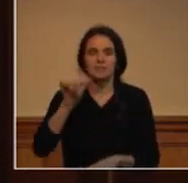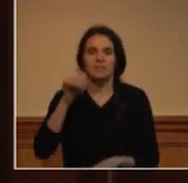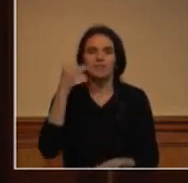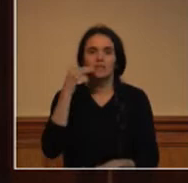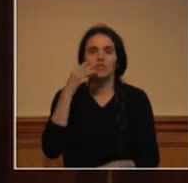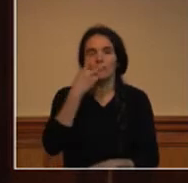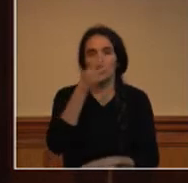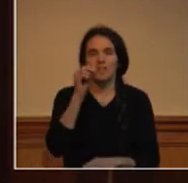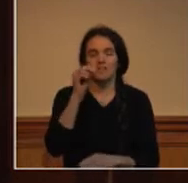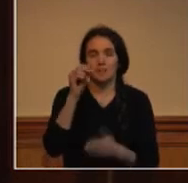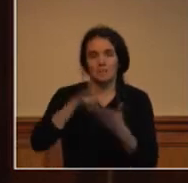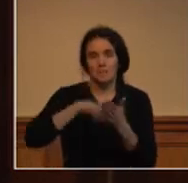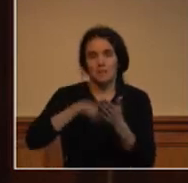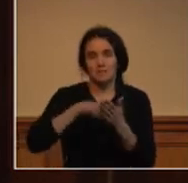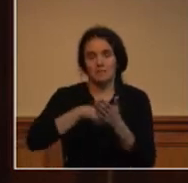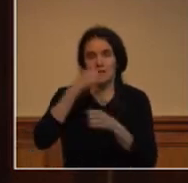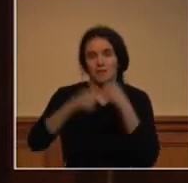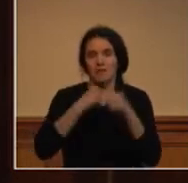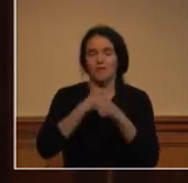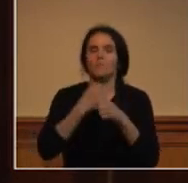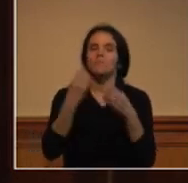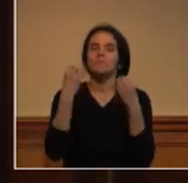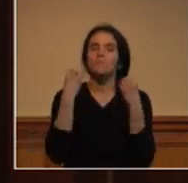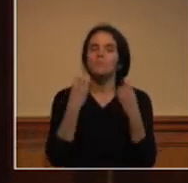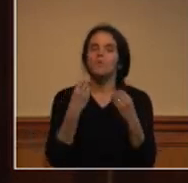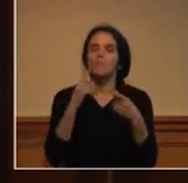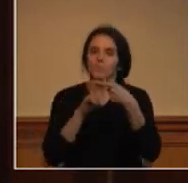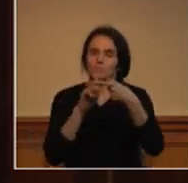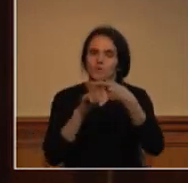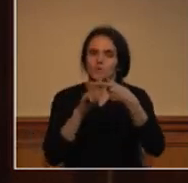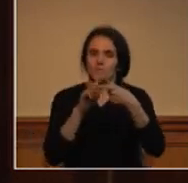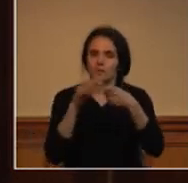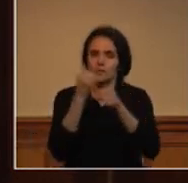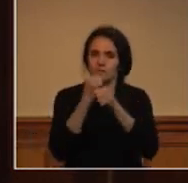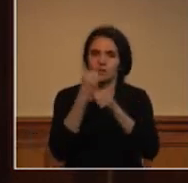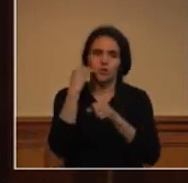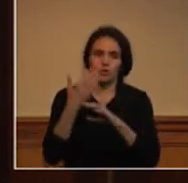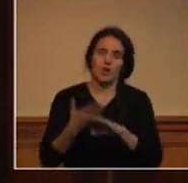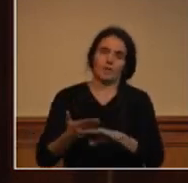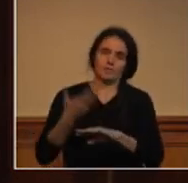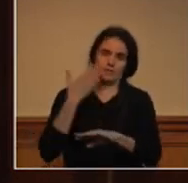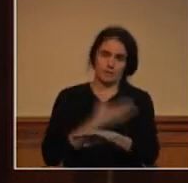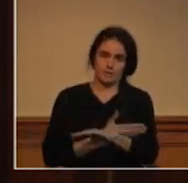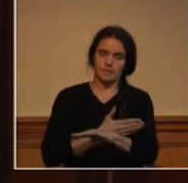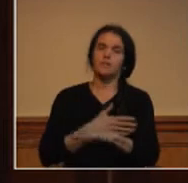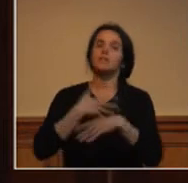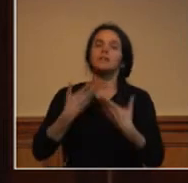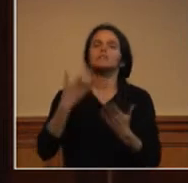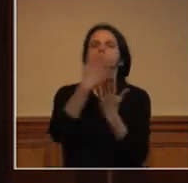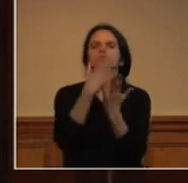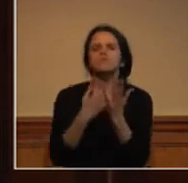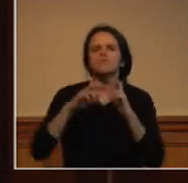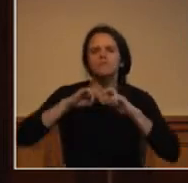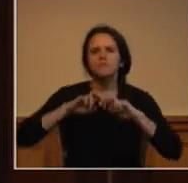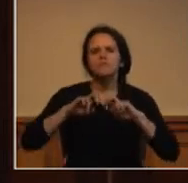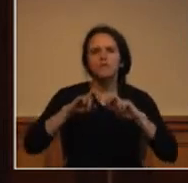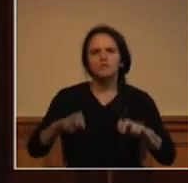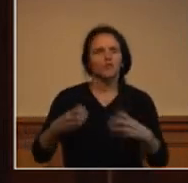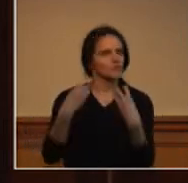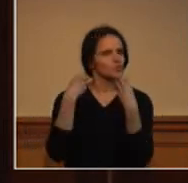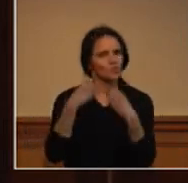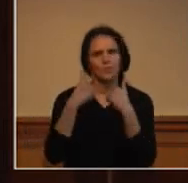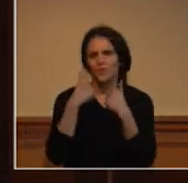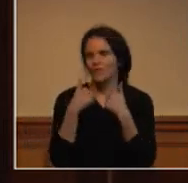edad y había sido una experiencia muy positiva. Entonces formulamos un proyecto de investigación que nos quedó atómico,